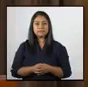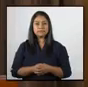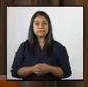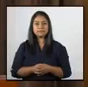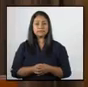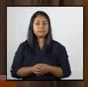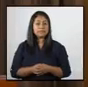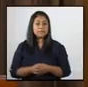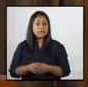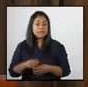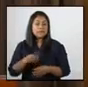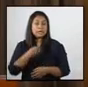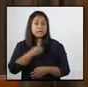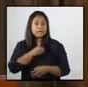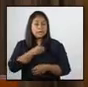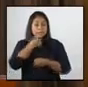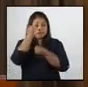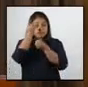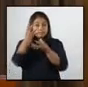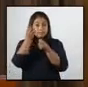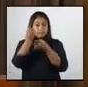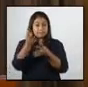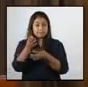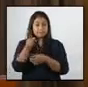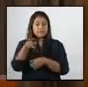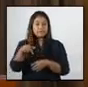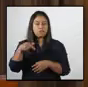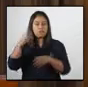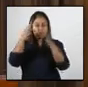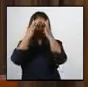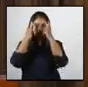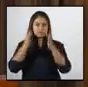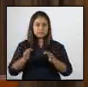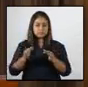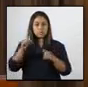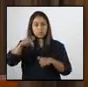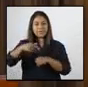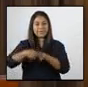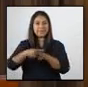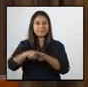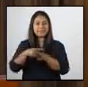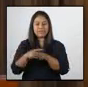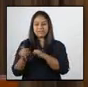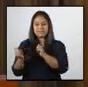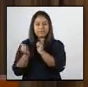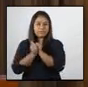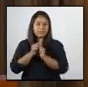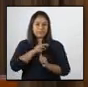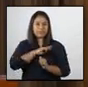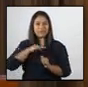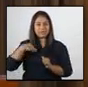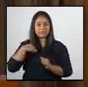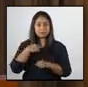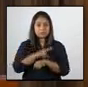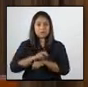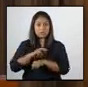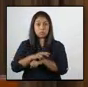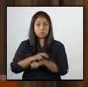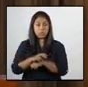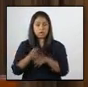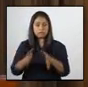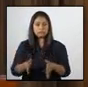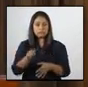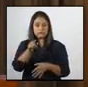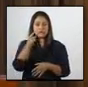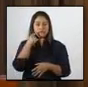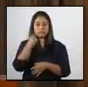no quiero indicarles que hemos decidido hoy en la tarde junto con el ministro de agricultura de